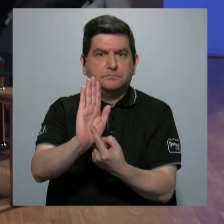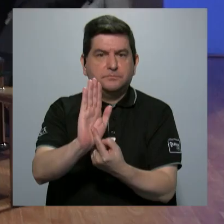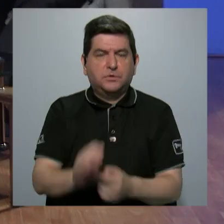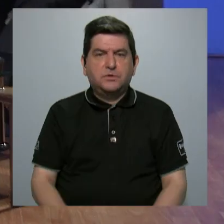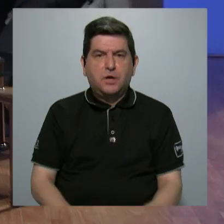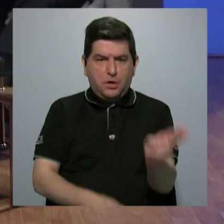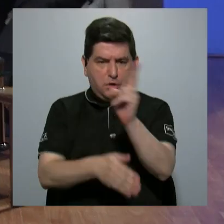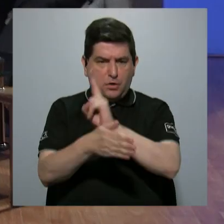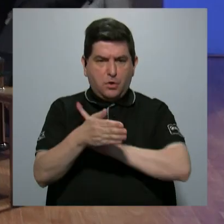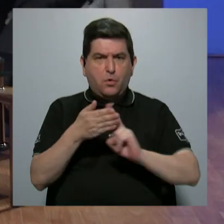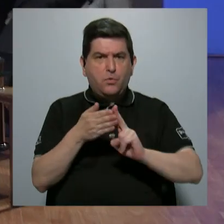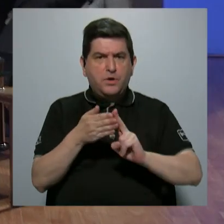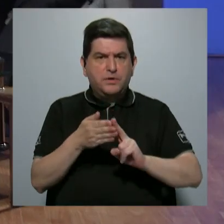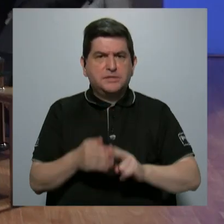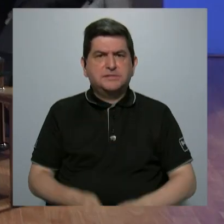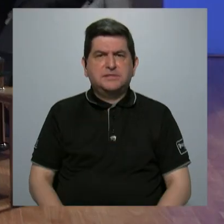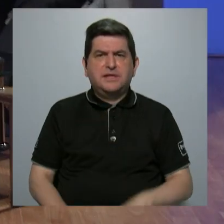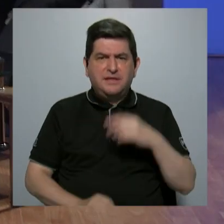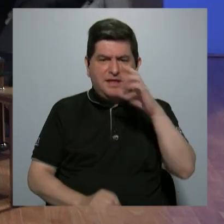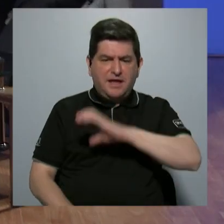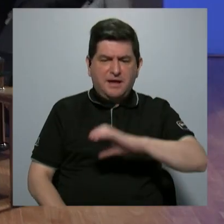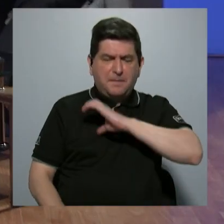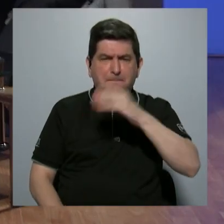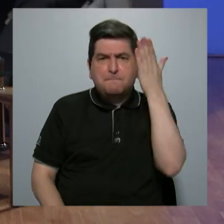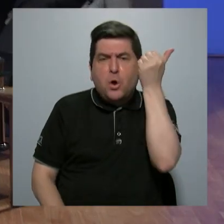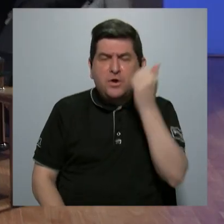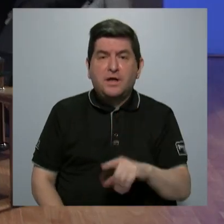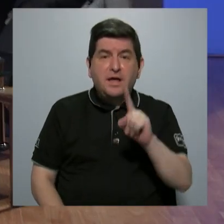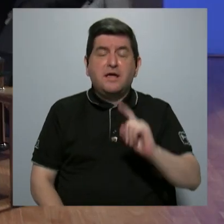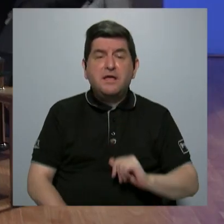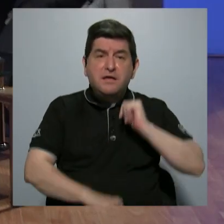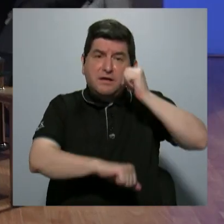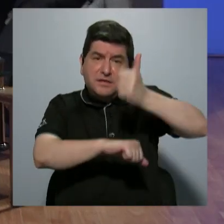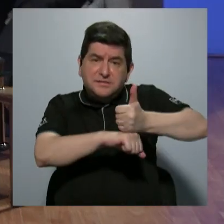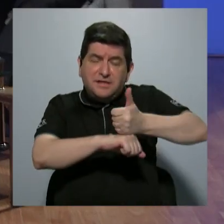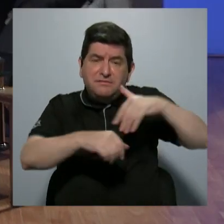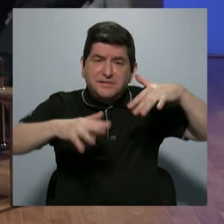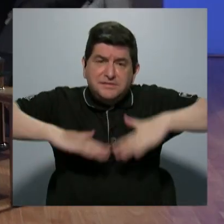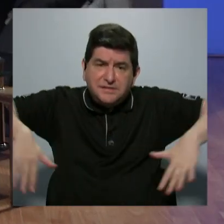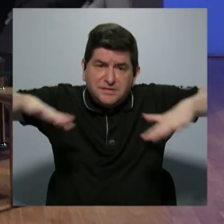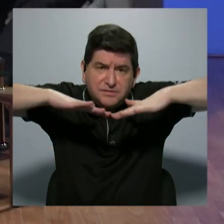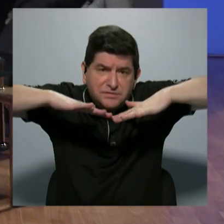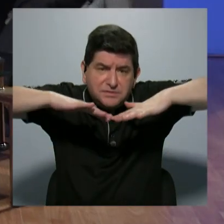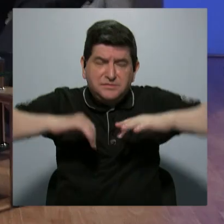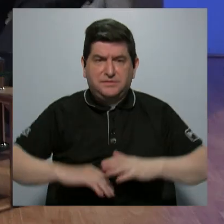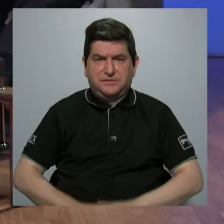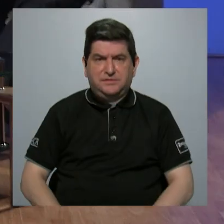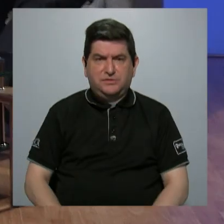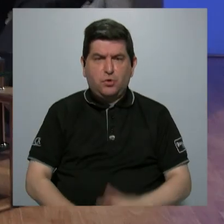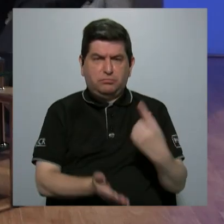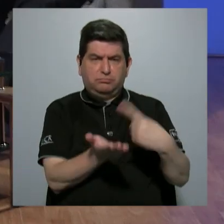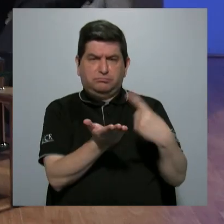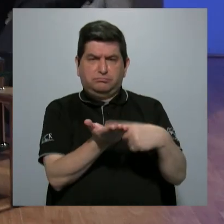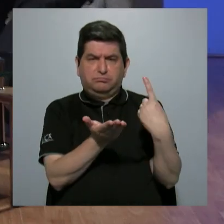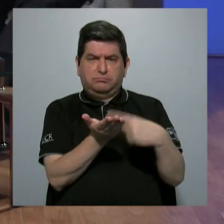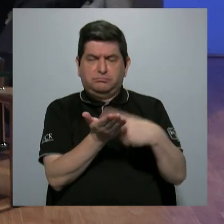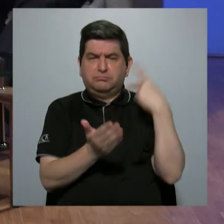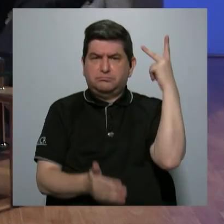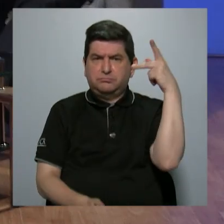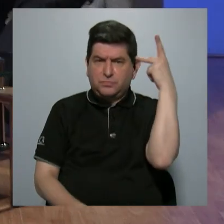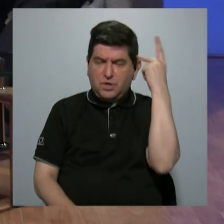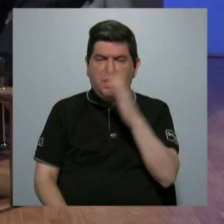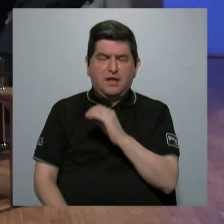la universidad que somos y crear de alguna manera un espacio de debate político y